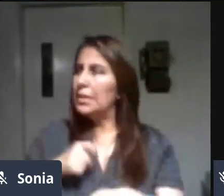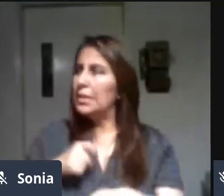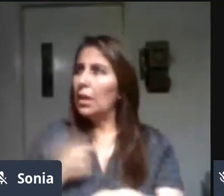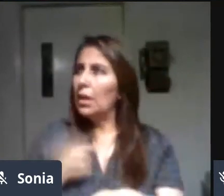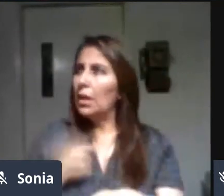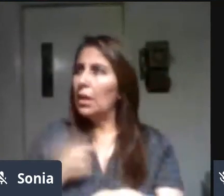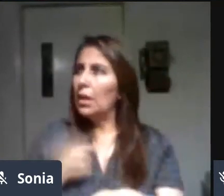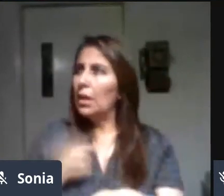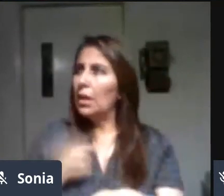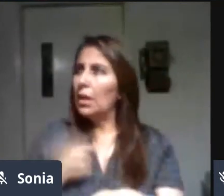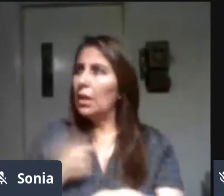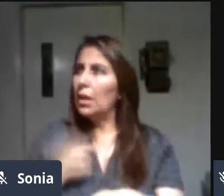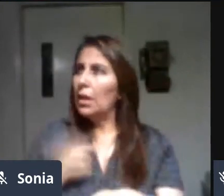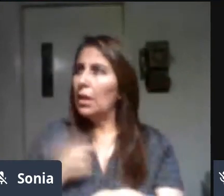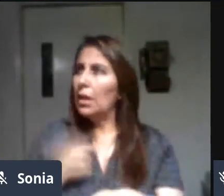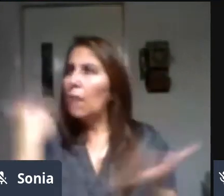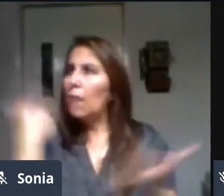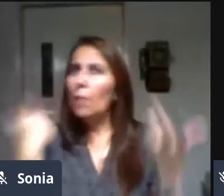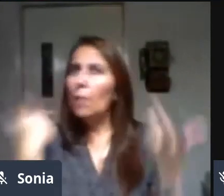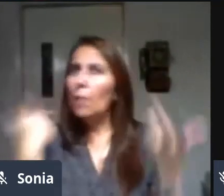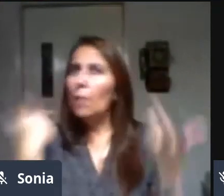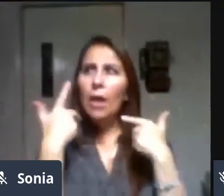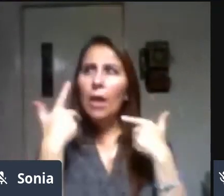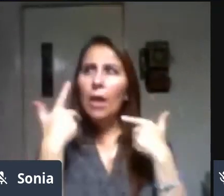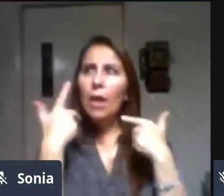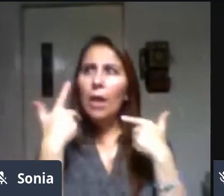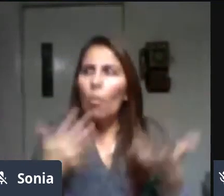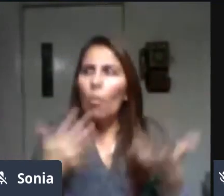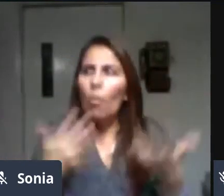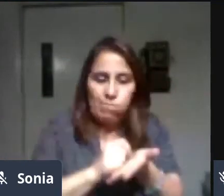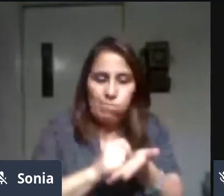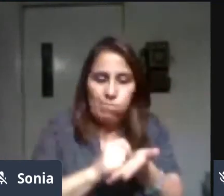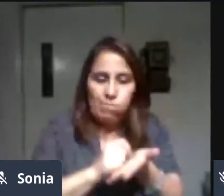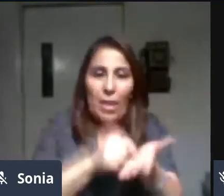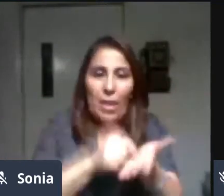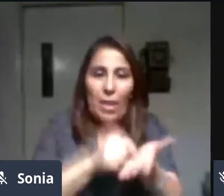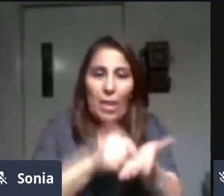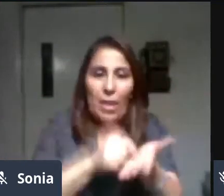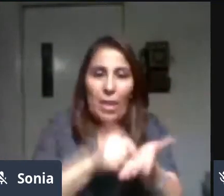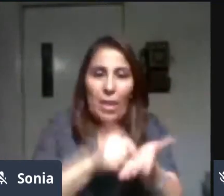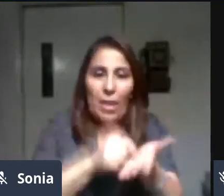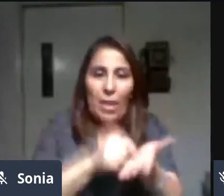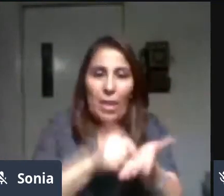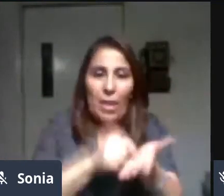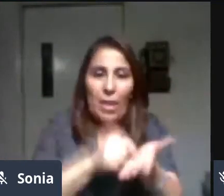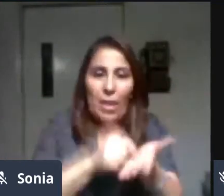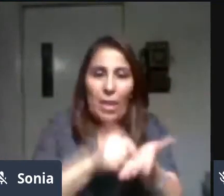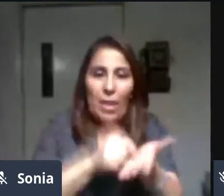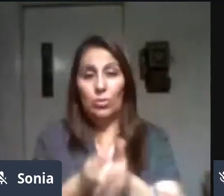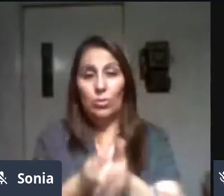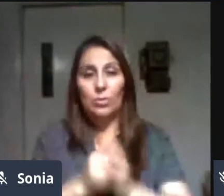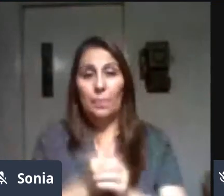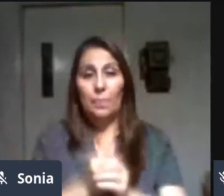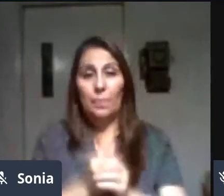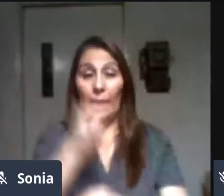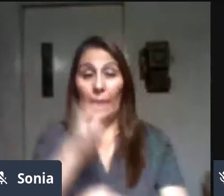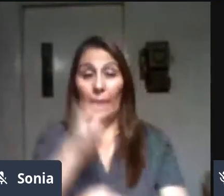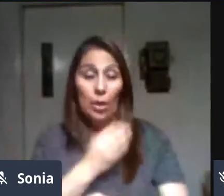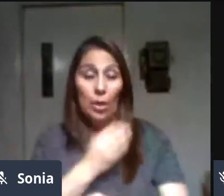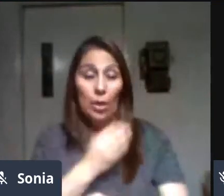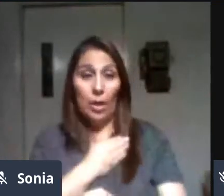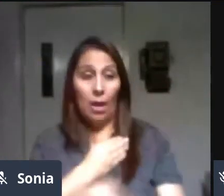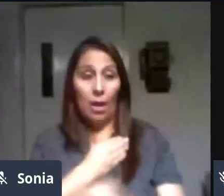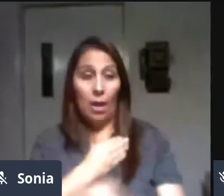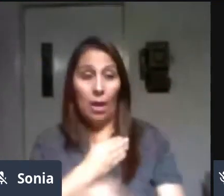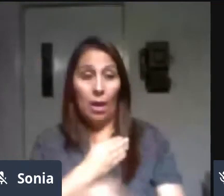fernando decías alrededor de que la novela nos responde preguntas y nos abre otras preguntas en realidad lo que hace